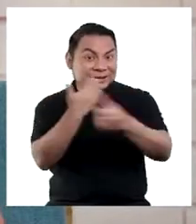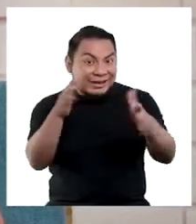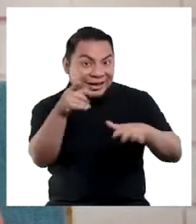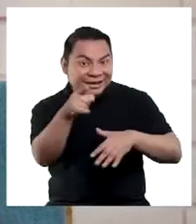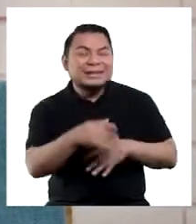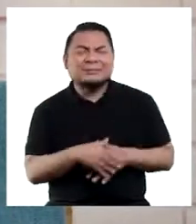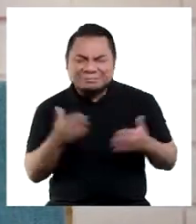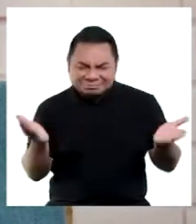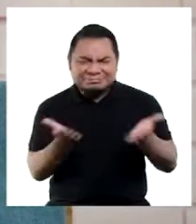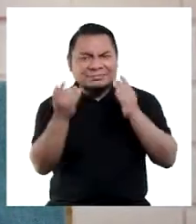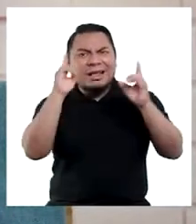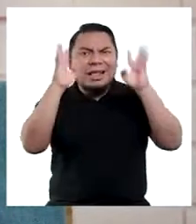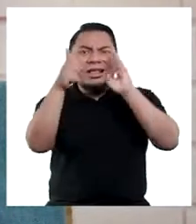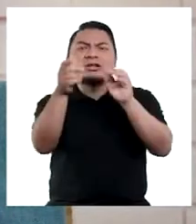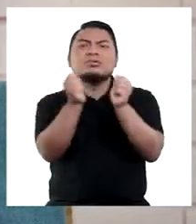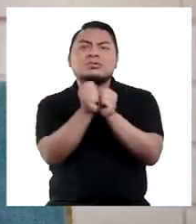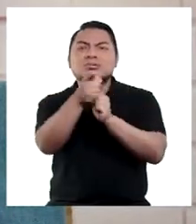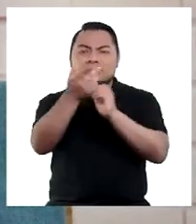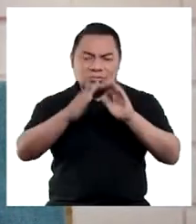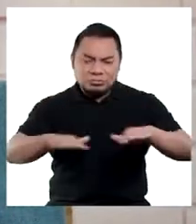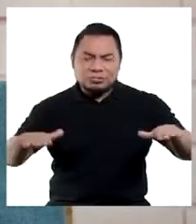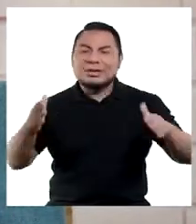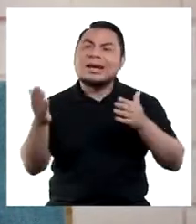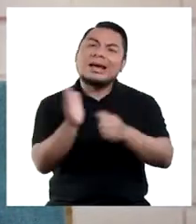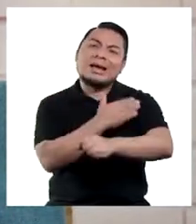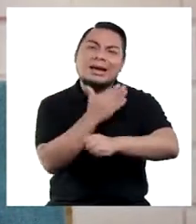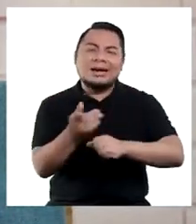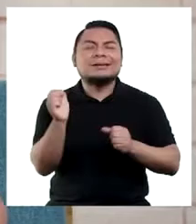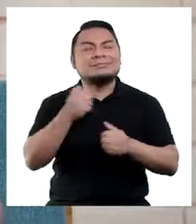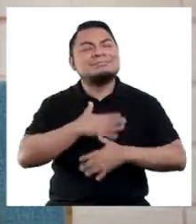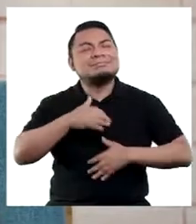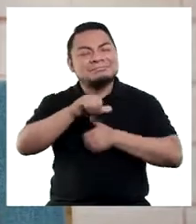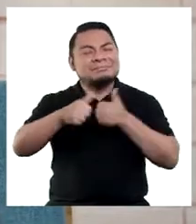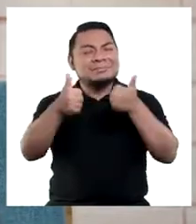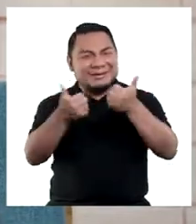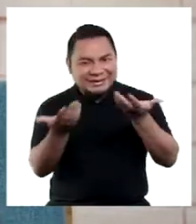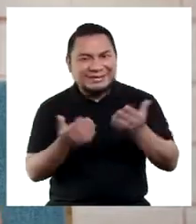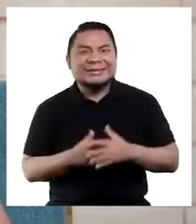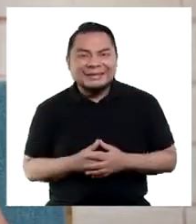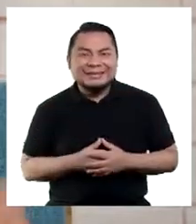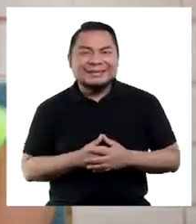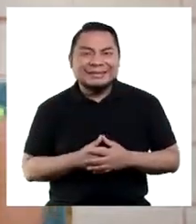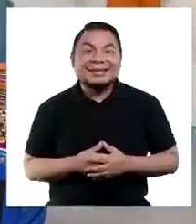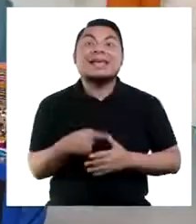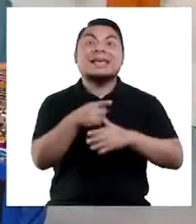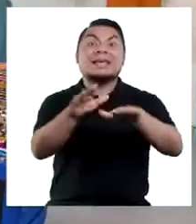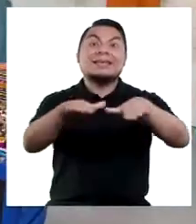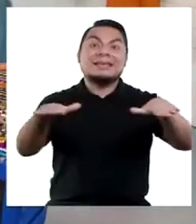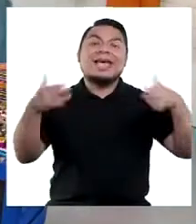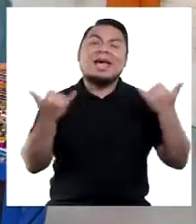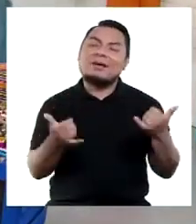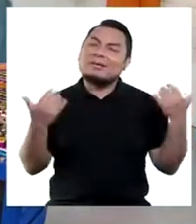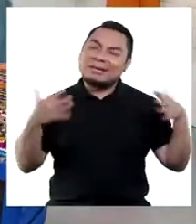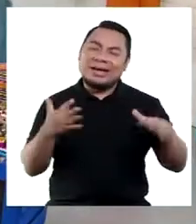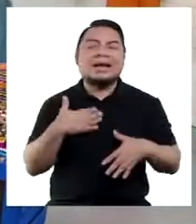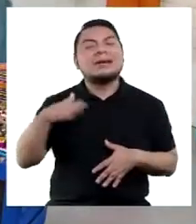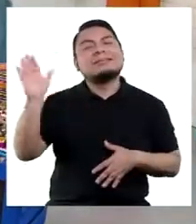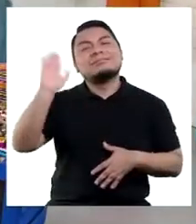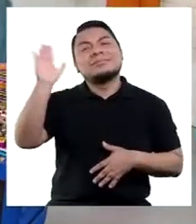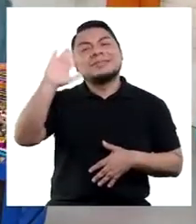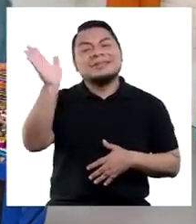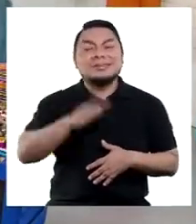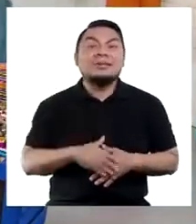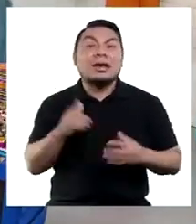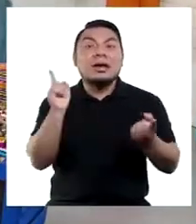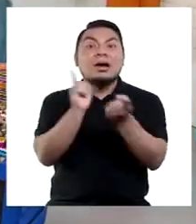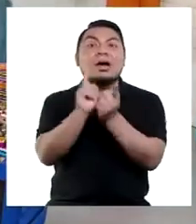pregones anímense a crear junto con sus niñas niños la pasarán recontra requetebién niños niños ahora sí nos